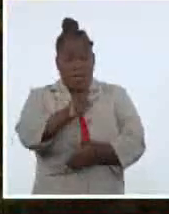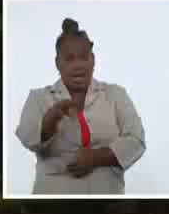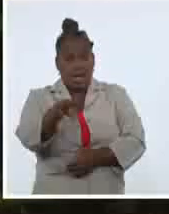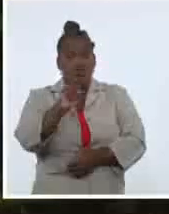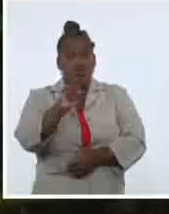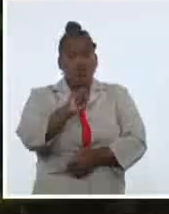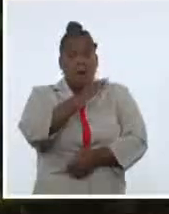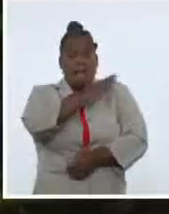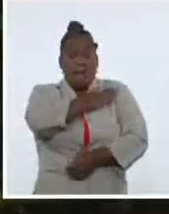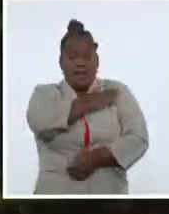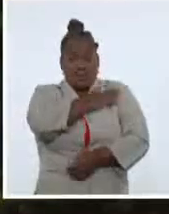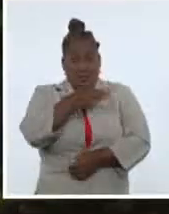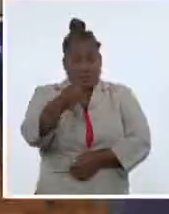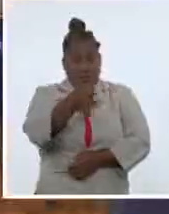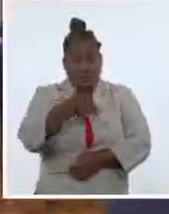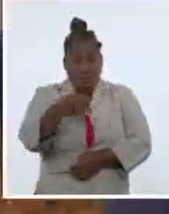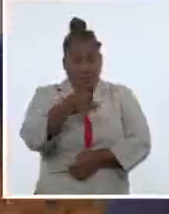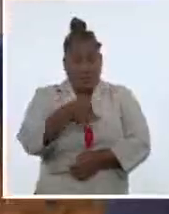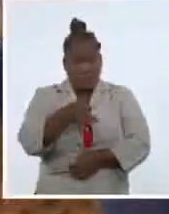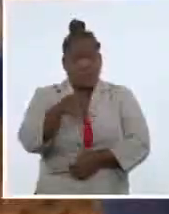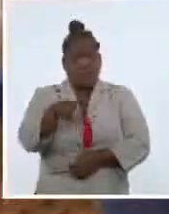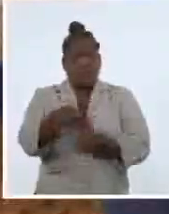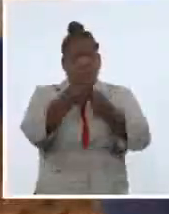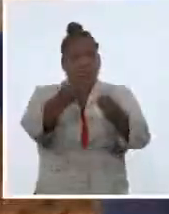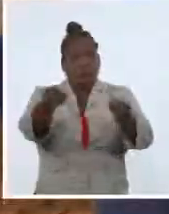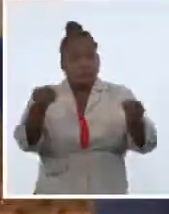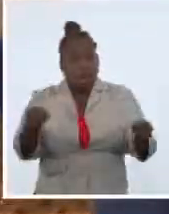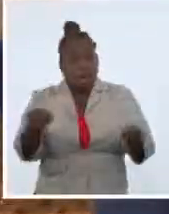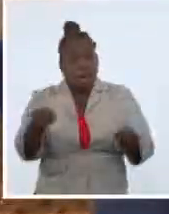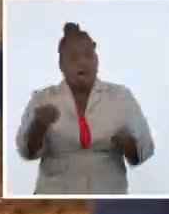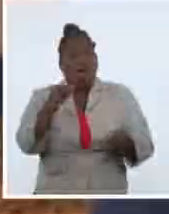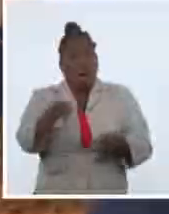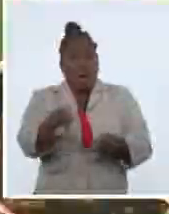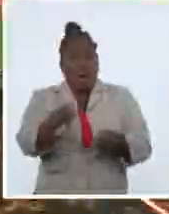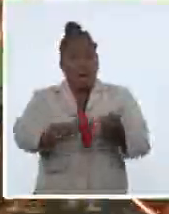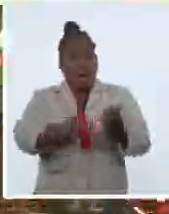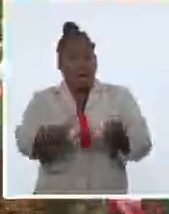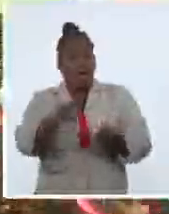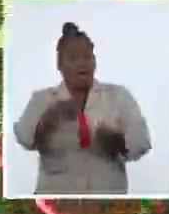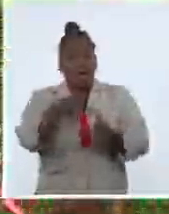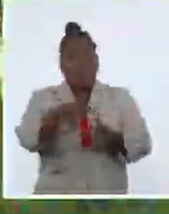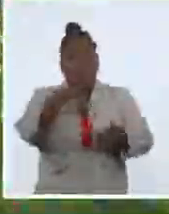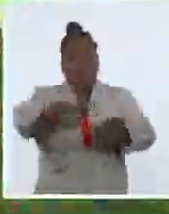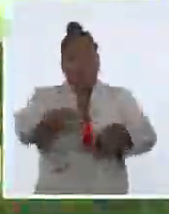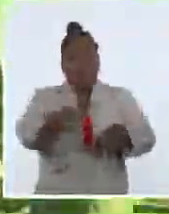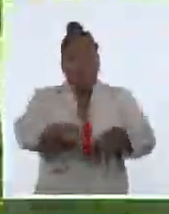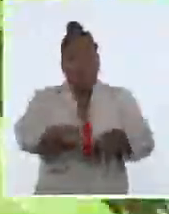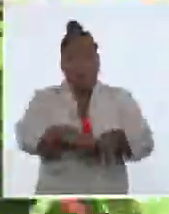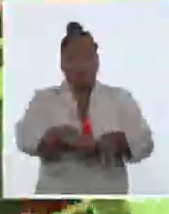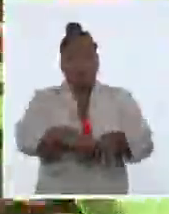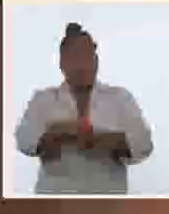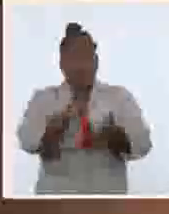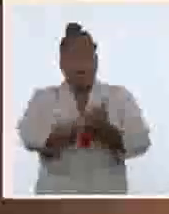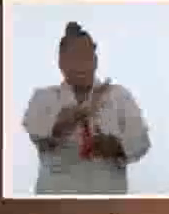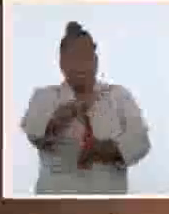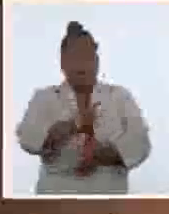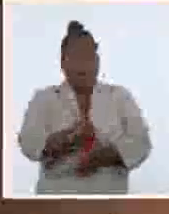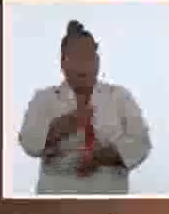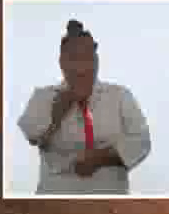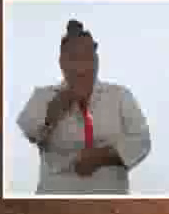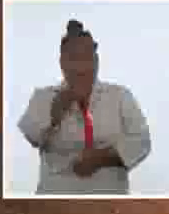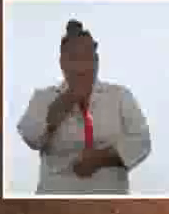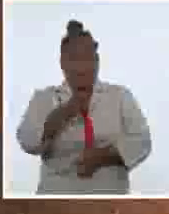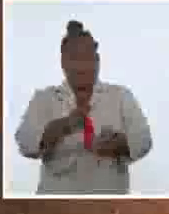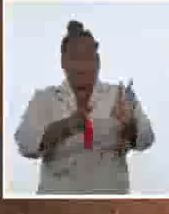aplican estrategias para abastecer a la localidad y a otros territorios de la habana en mayabeque elvis hill sistema